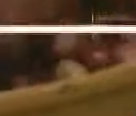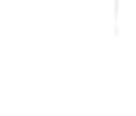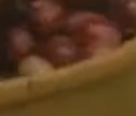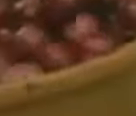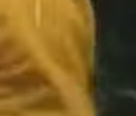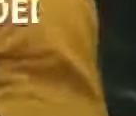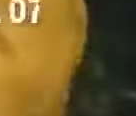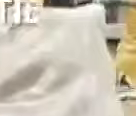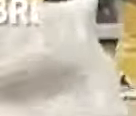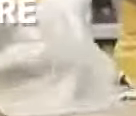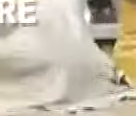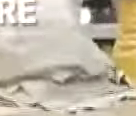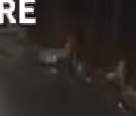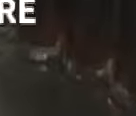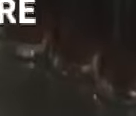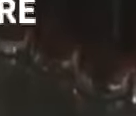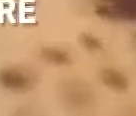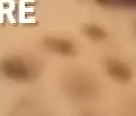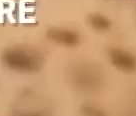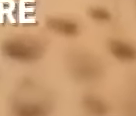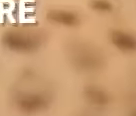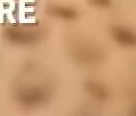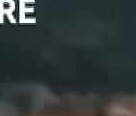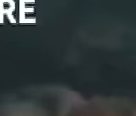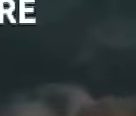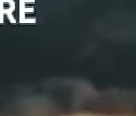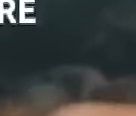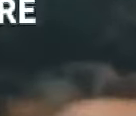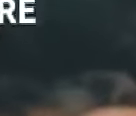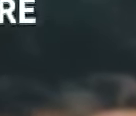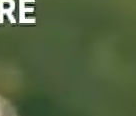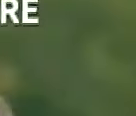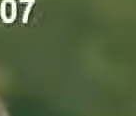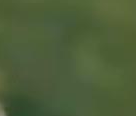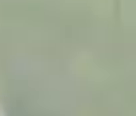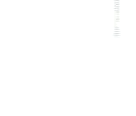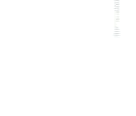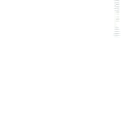www.ibtvenezuela.com y participa del 5 al 7 de septiembre en el estado Táchira.